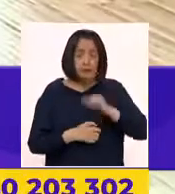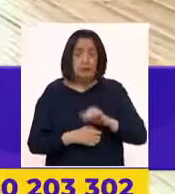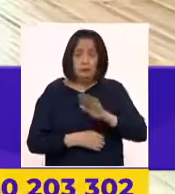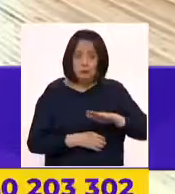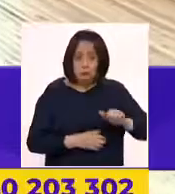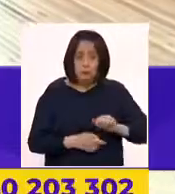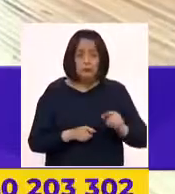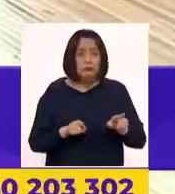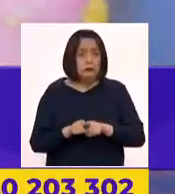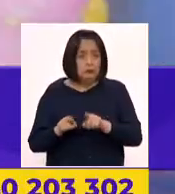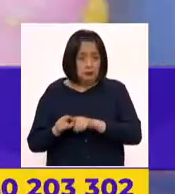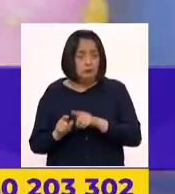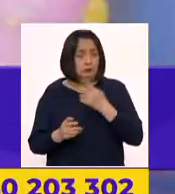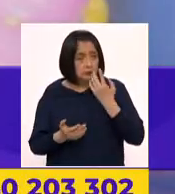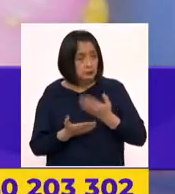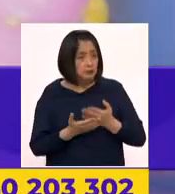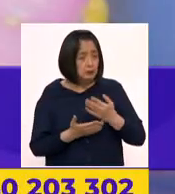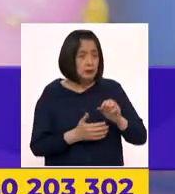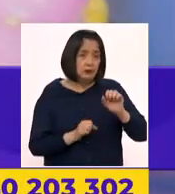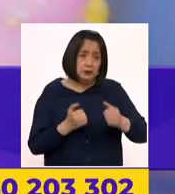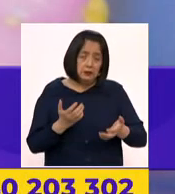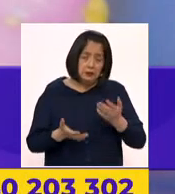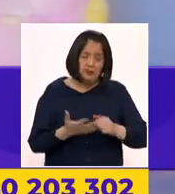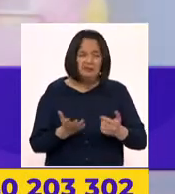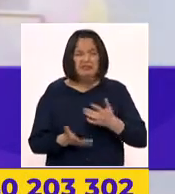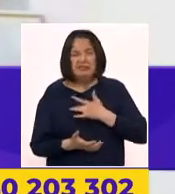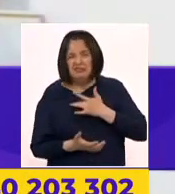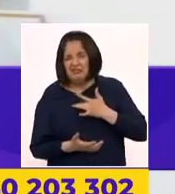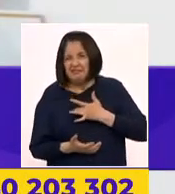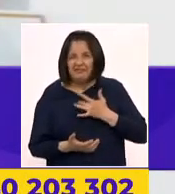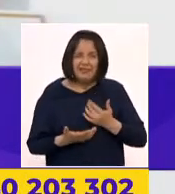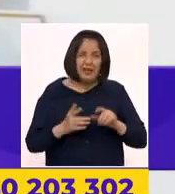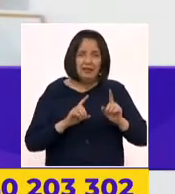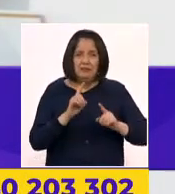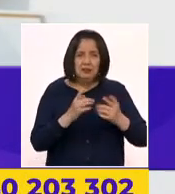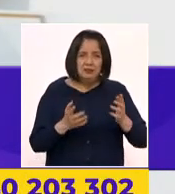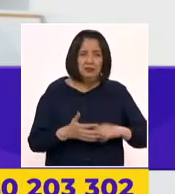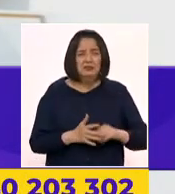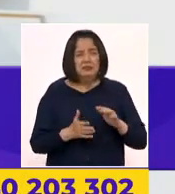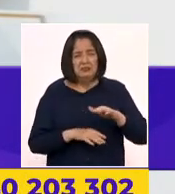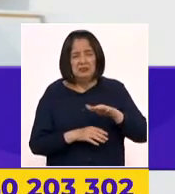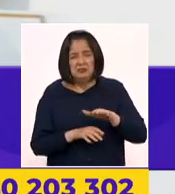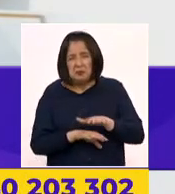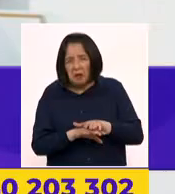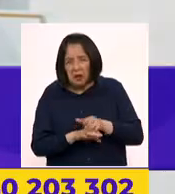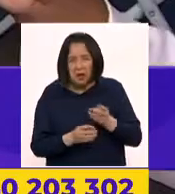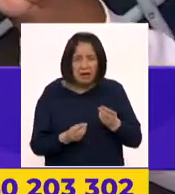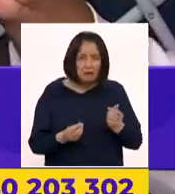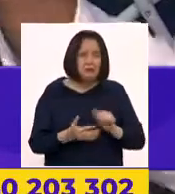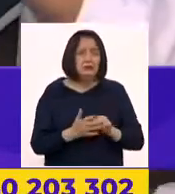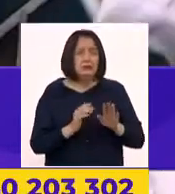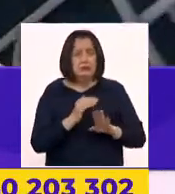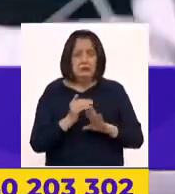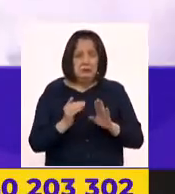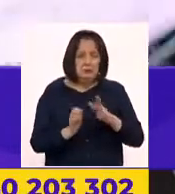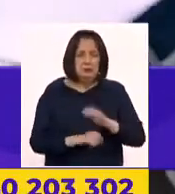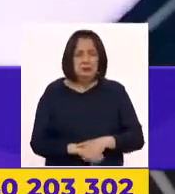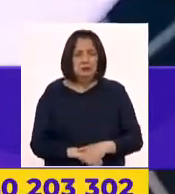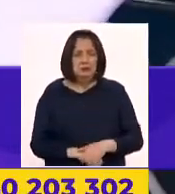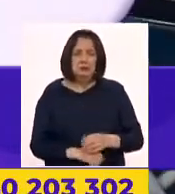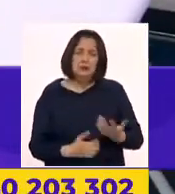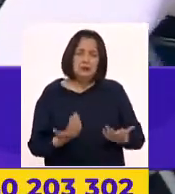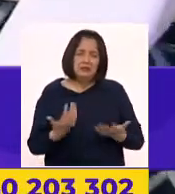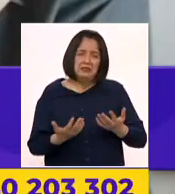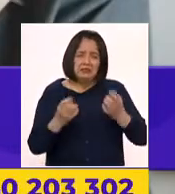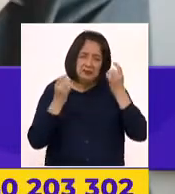menores, pero también evidenció que podrían provocar algunos efectos secundarios leves o moderados. Dolor